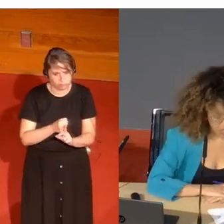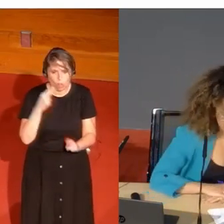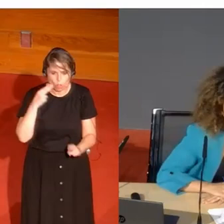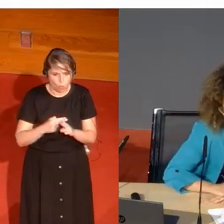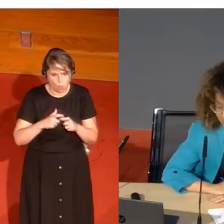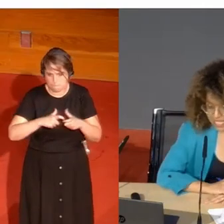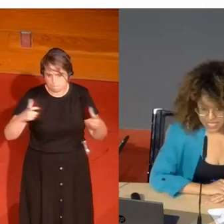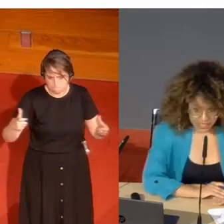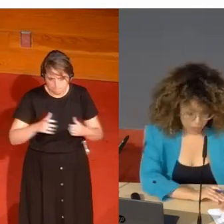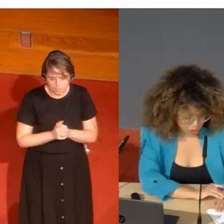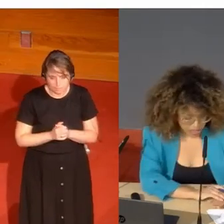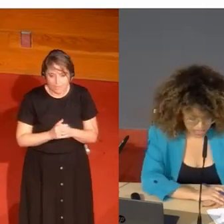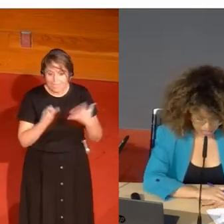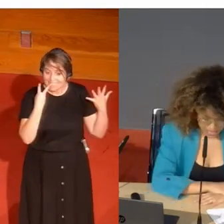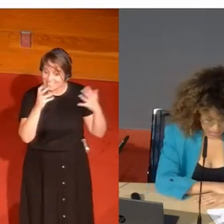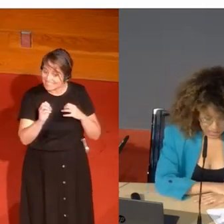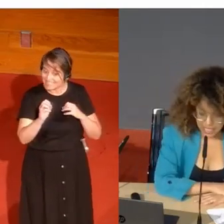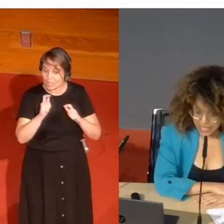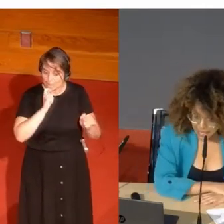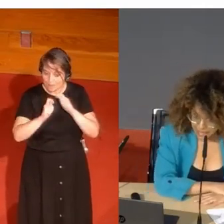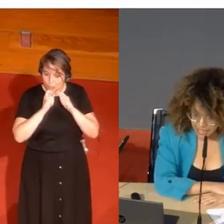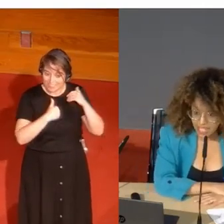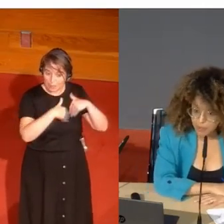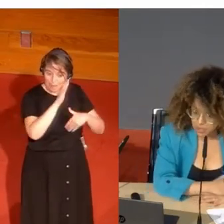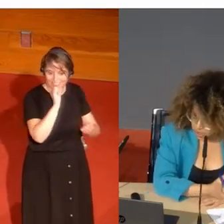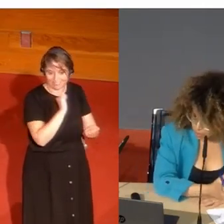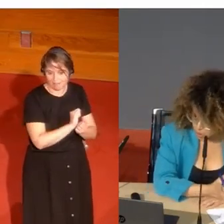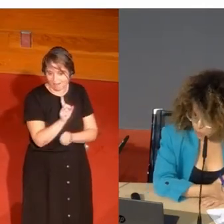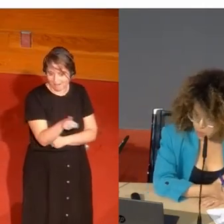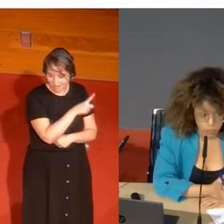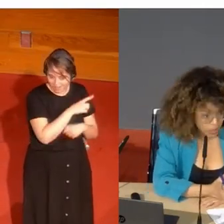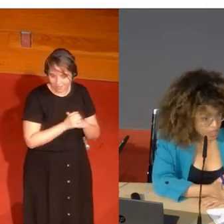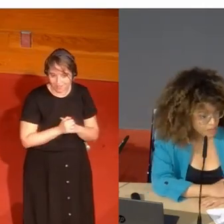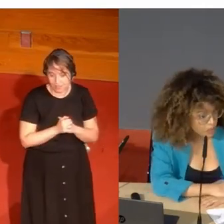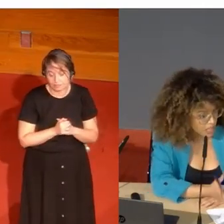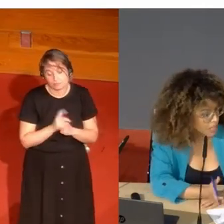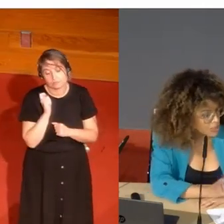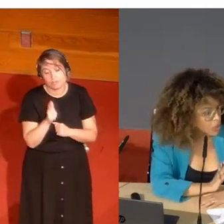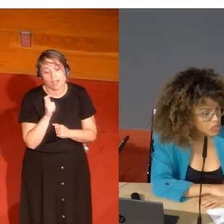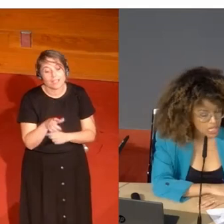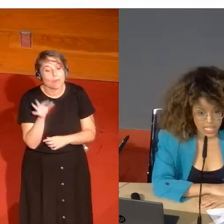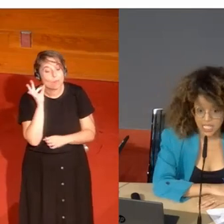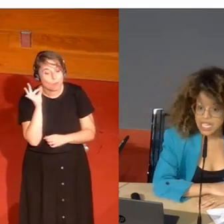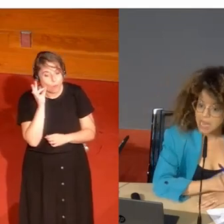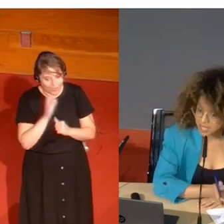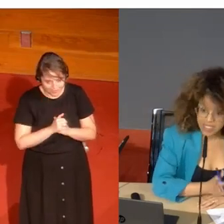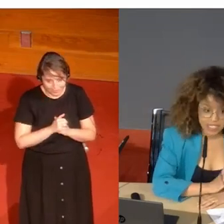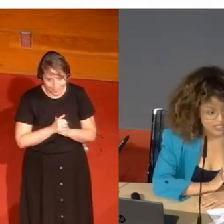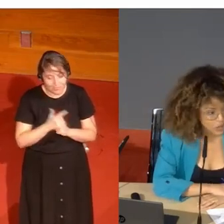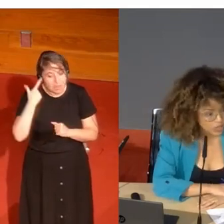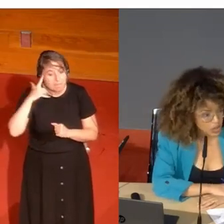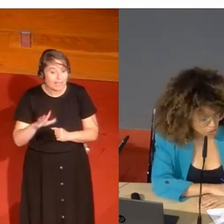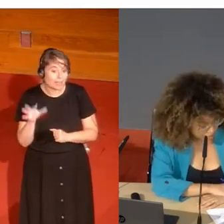endurecido hay más de 70 periodistas que están en la cárcel la mayoría por supuesto mujeres porque parece que las mujeres son la gran